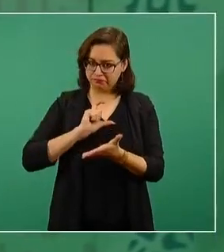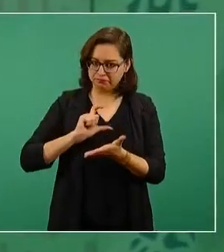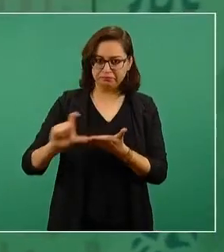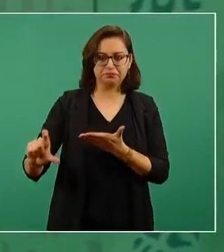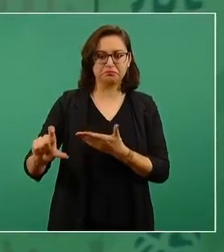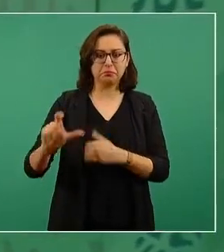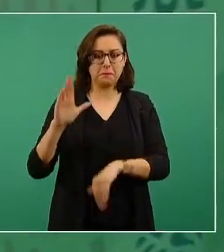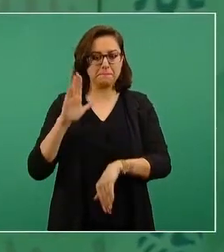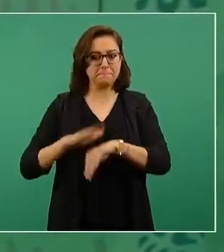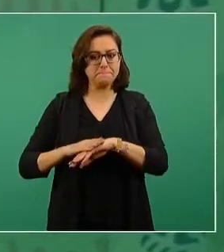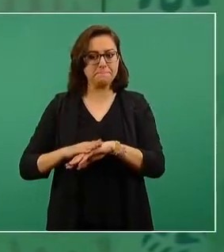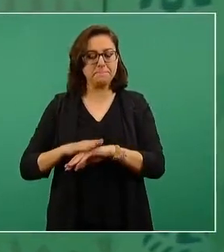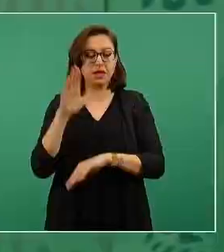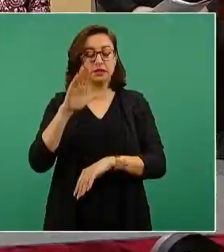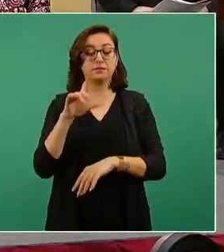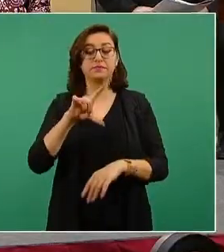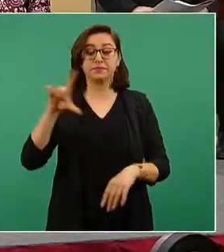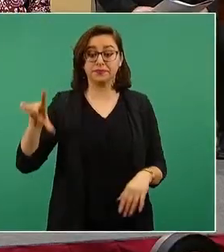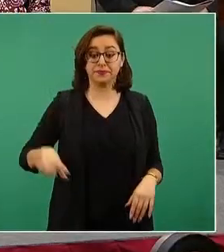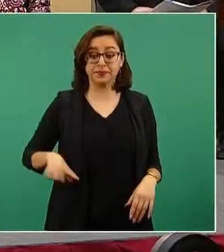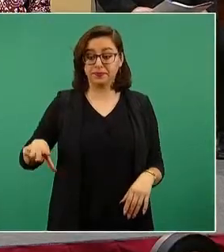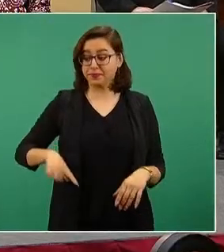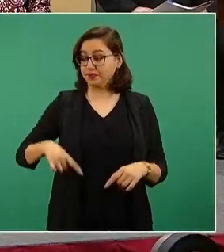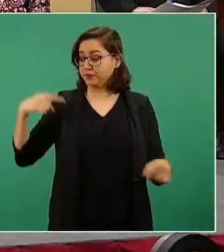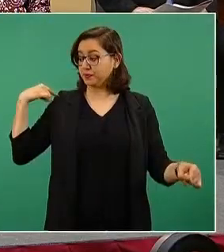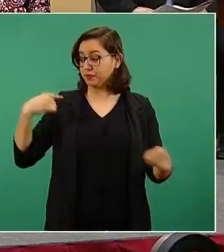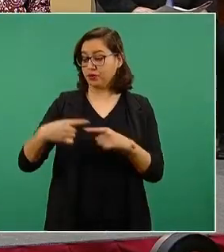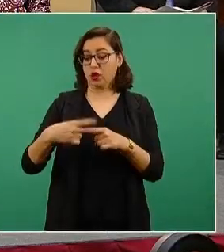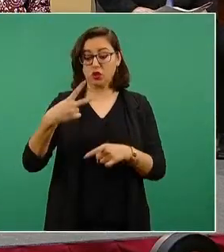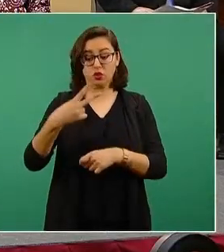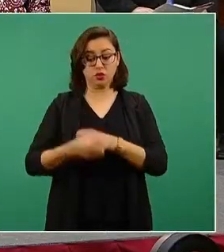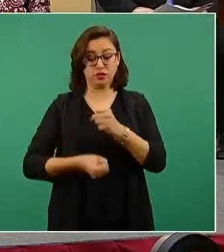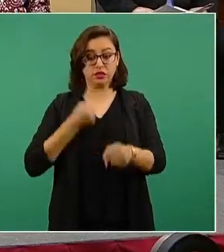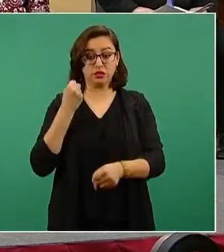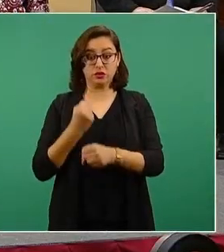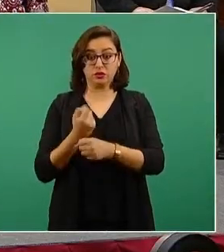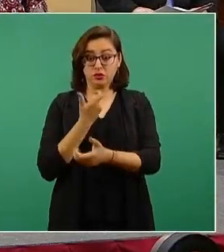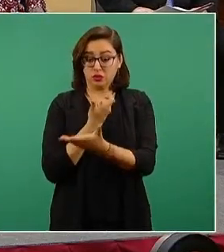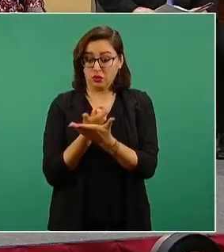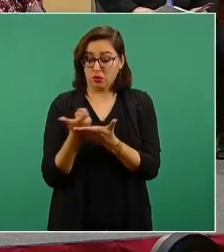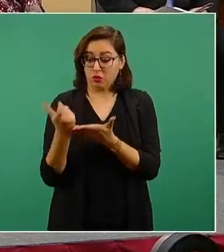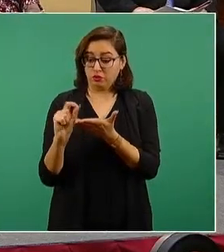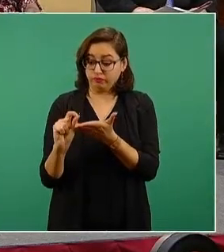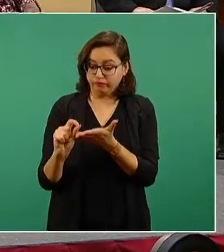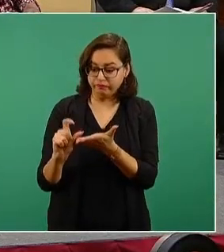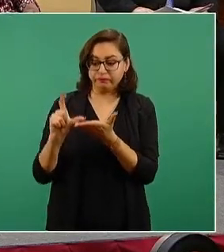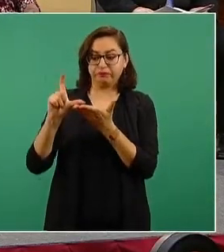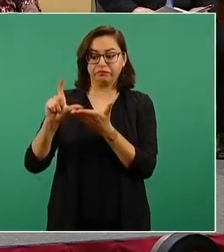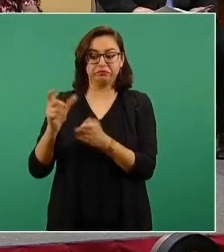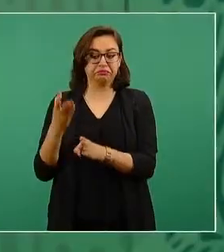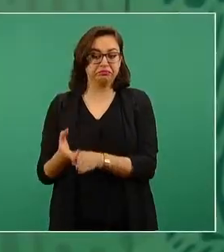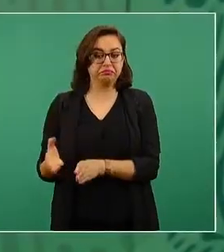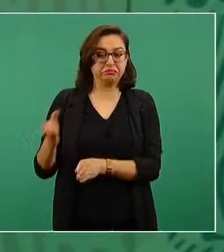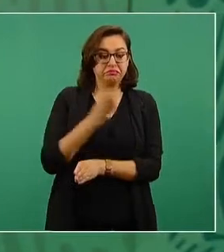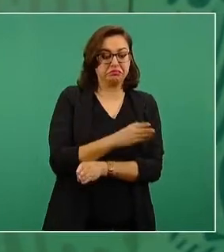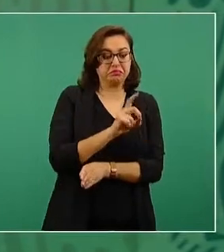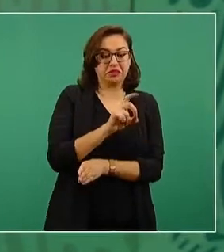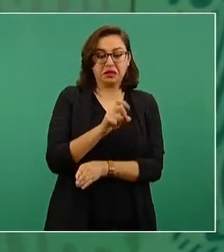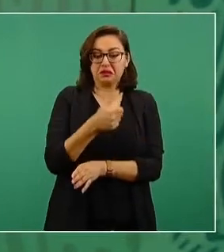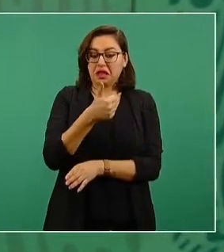el salario mínimo como nunca se hizo en los 36 años de periodo